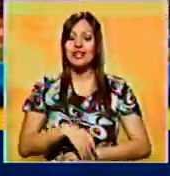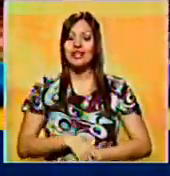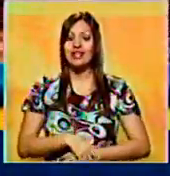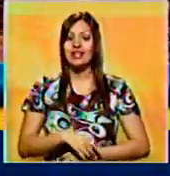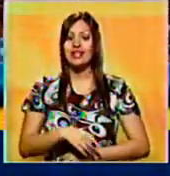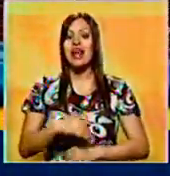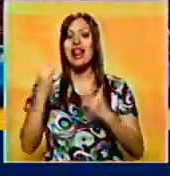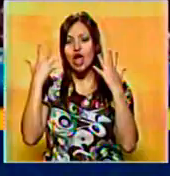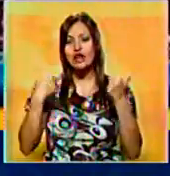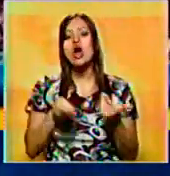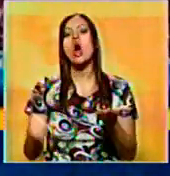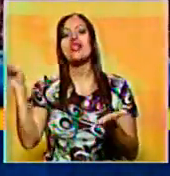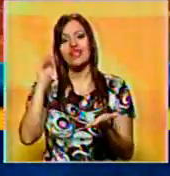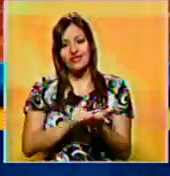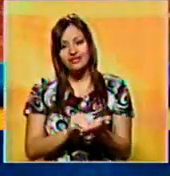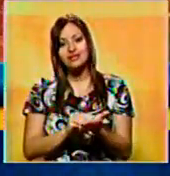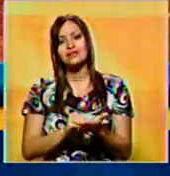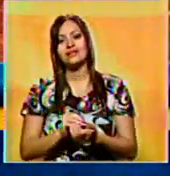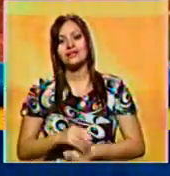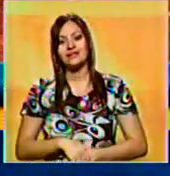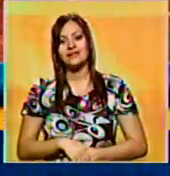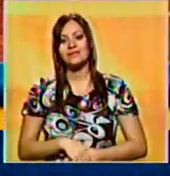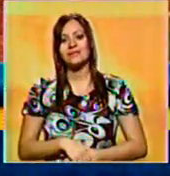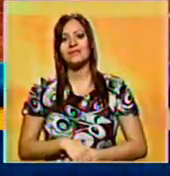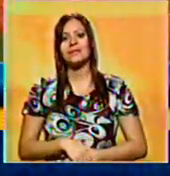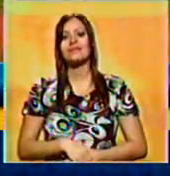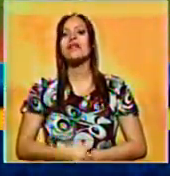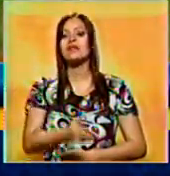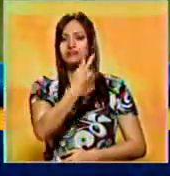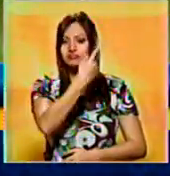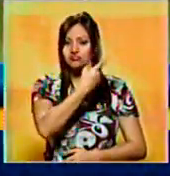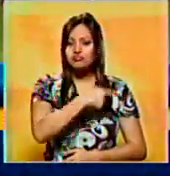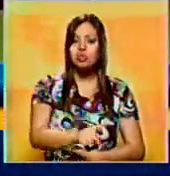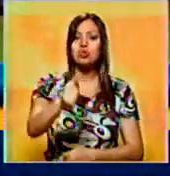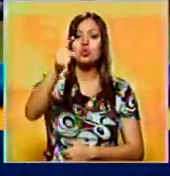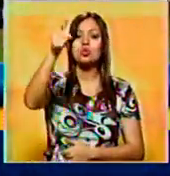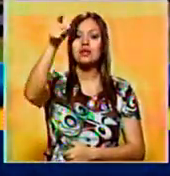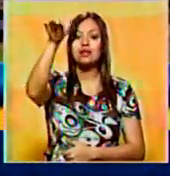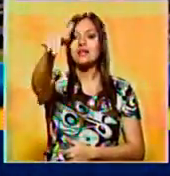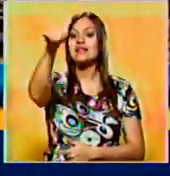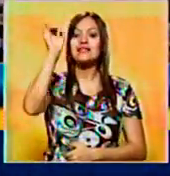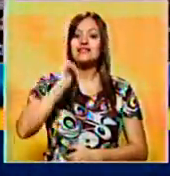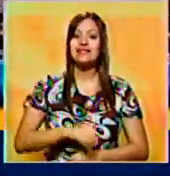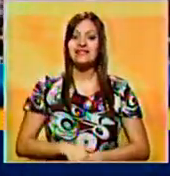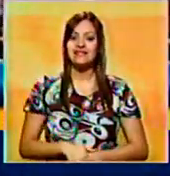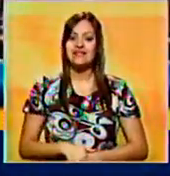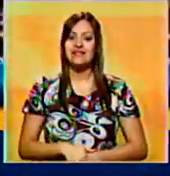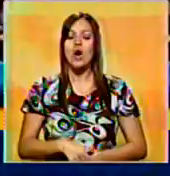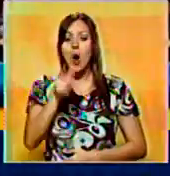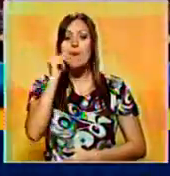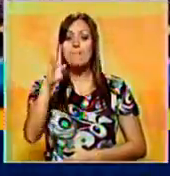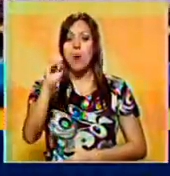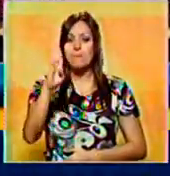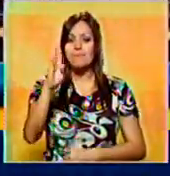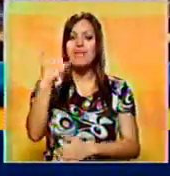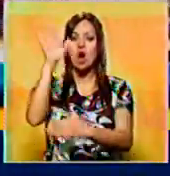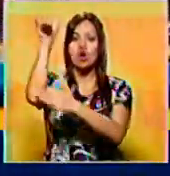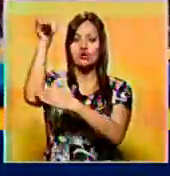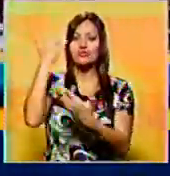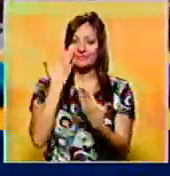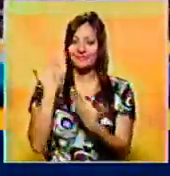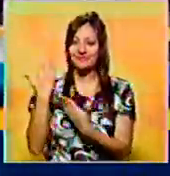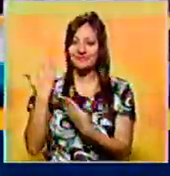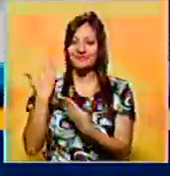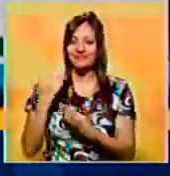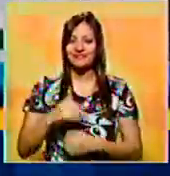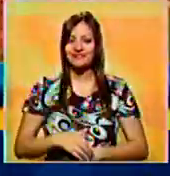los Leones volvieron a mostrar su poder, esta vez con el séptimo gol acerca del round robin de Bob Abreu. Vemos la conexión